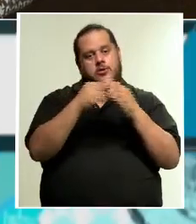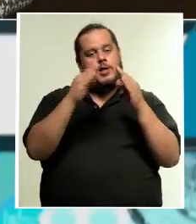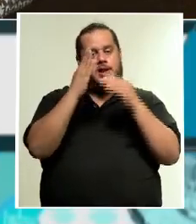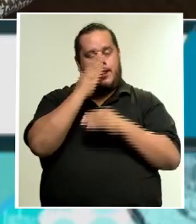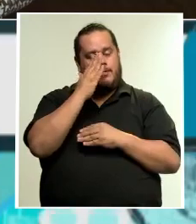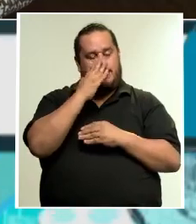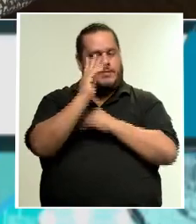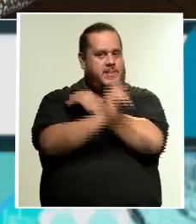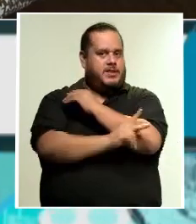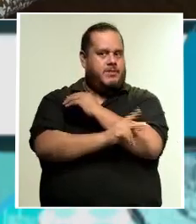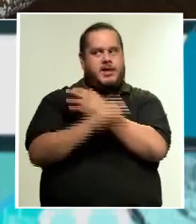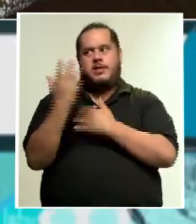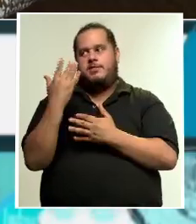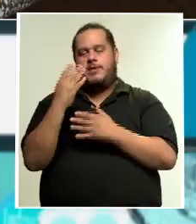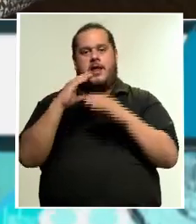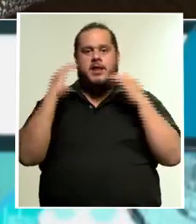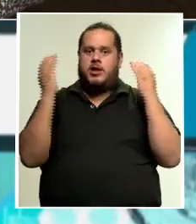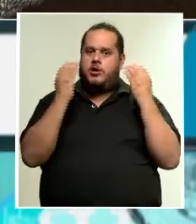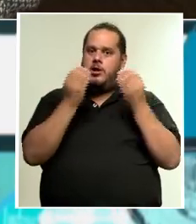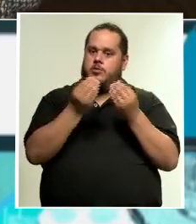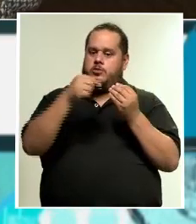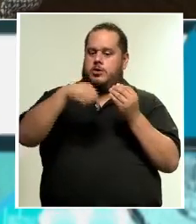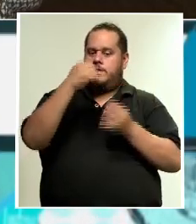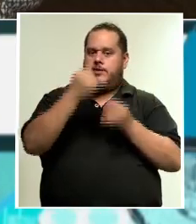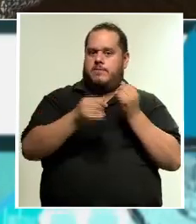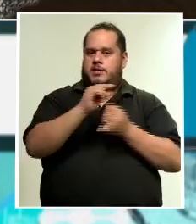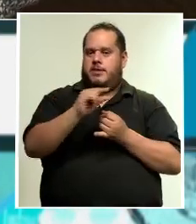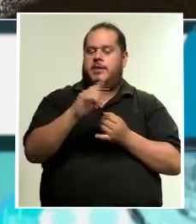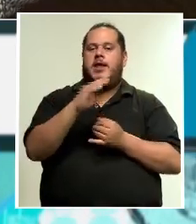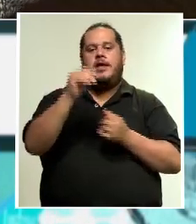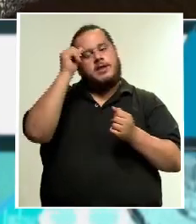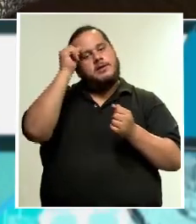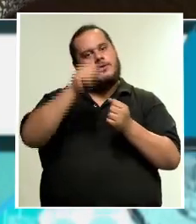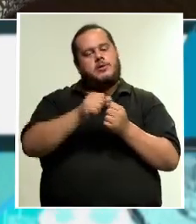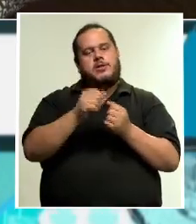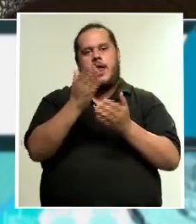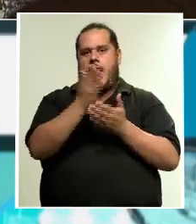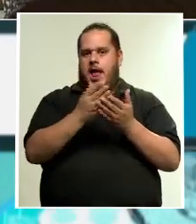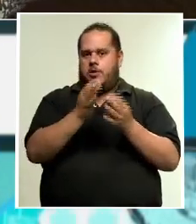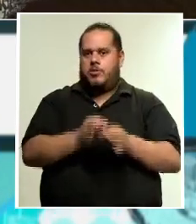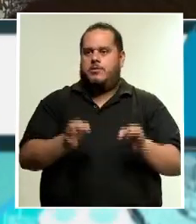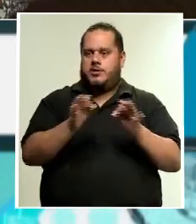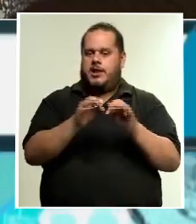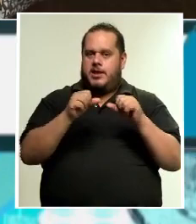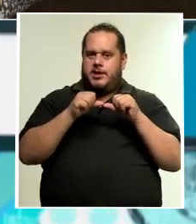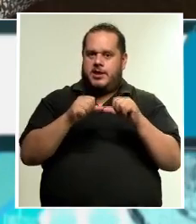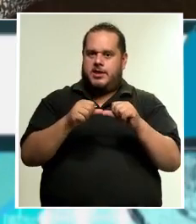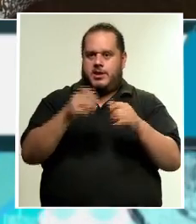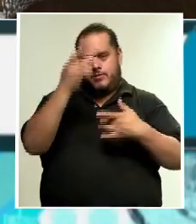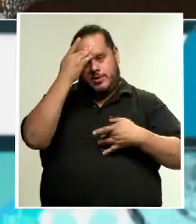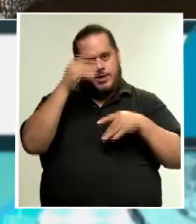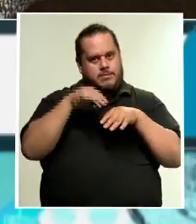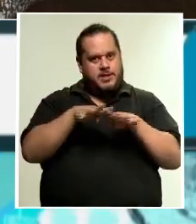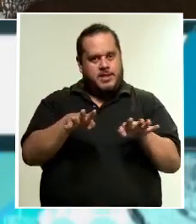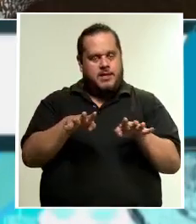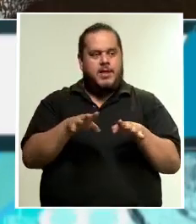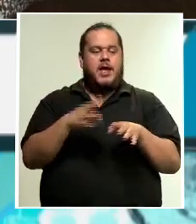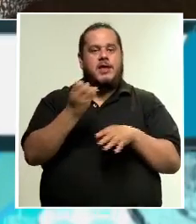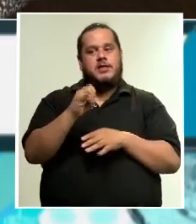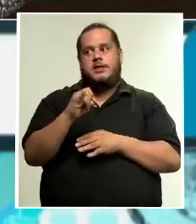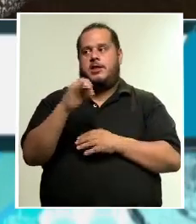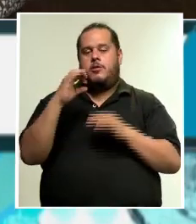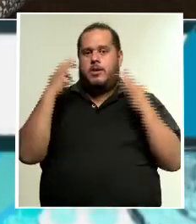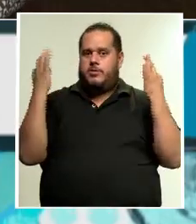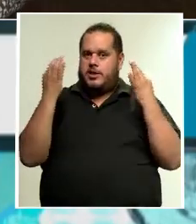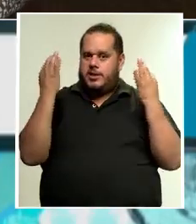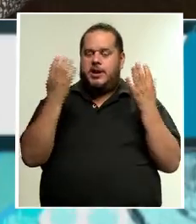país, esperar que lo celebren mucho este fin de semana, también recordar algo muy importante, que continuamos en pandemia y si lo vamos a celebrar que sea con